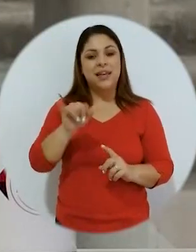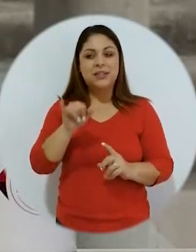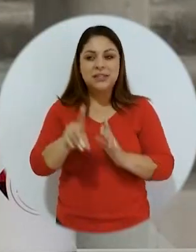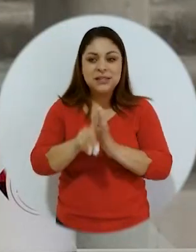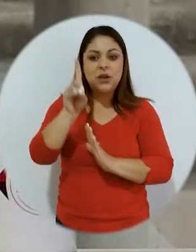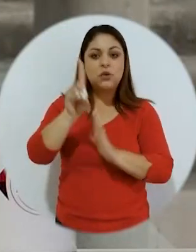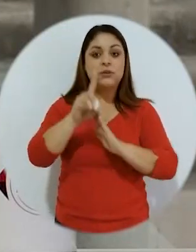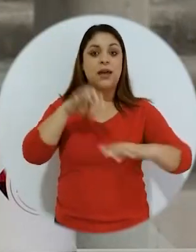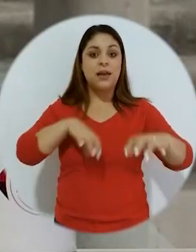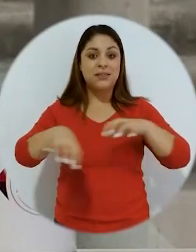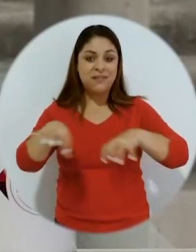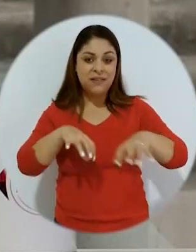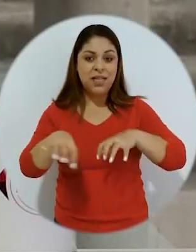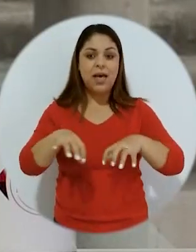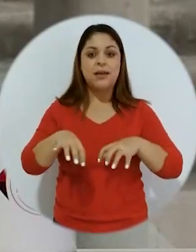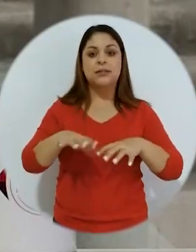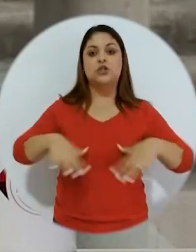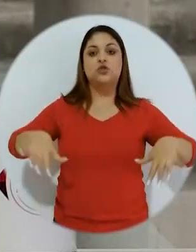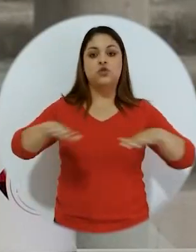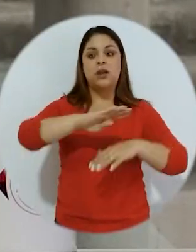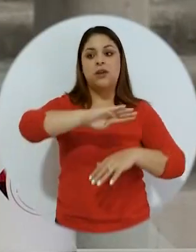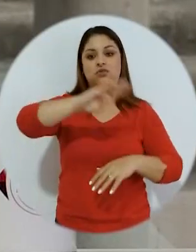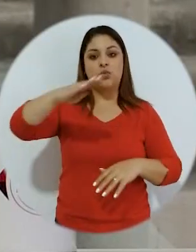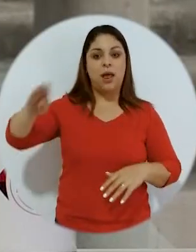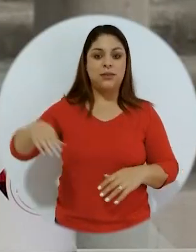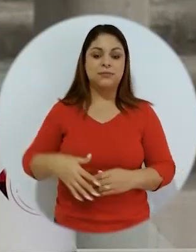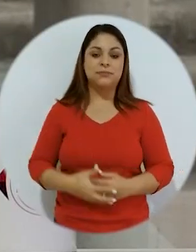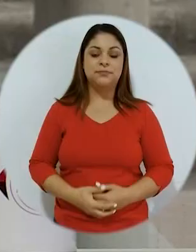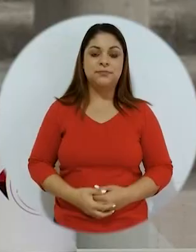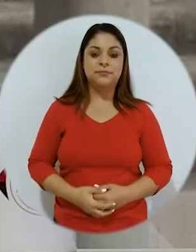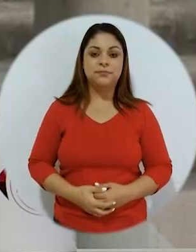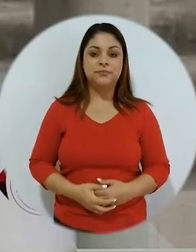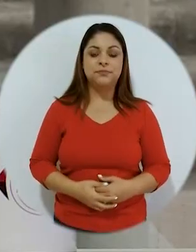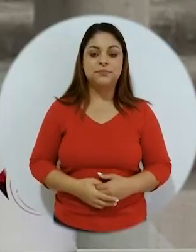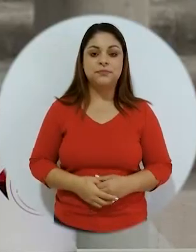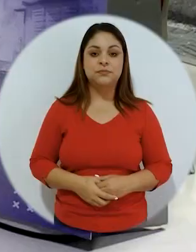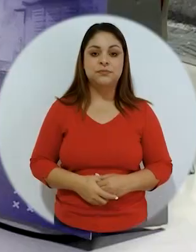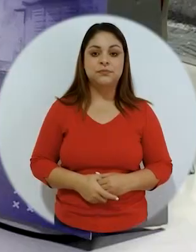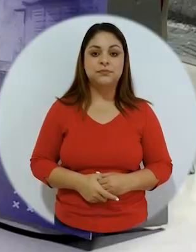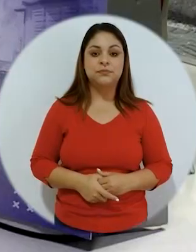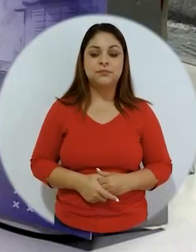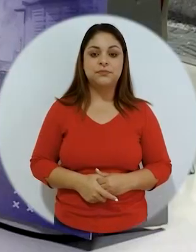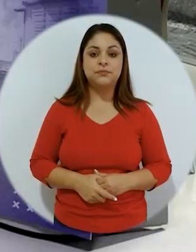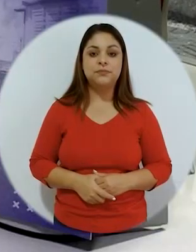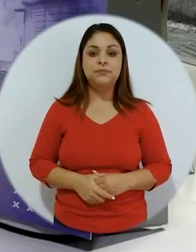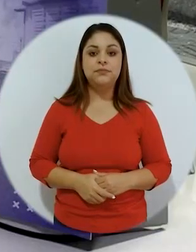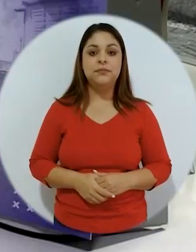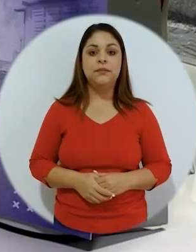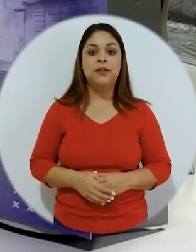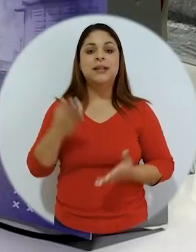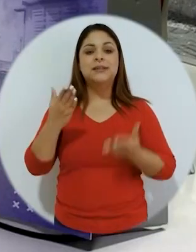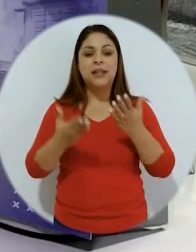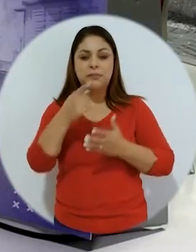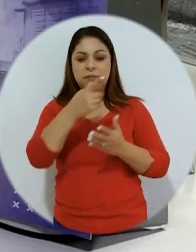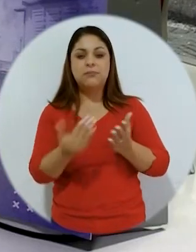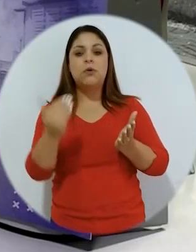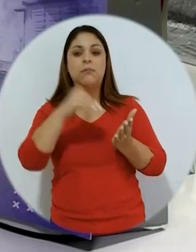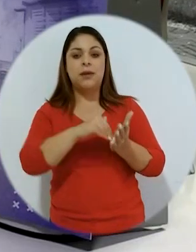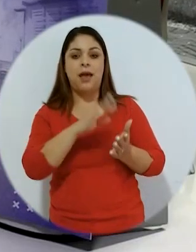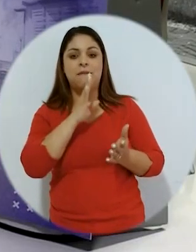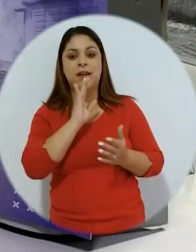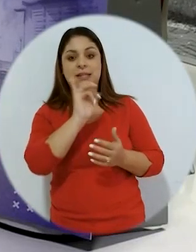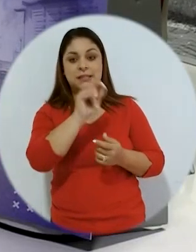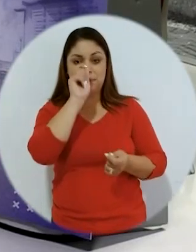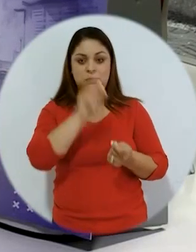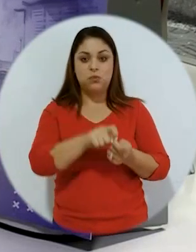de lo que se desarrollan, esas actividades que se desarrollan en las zonas rurales. Sí, tal vez recapitular ese